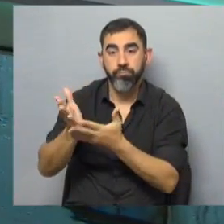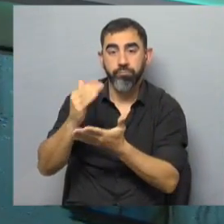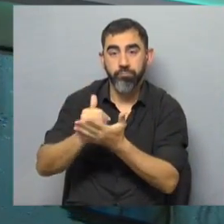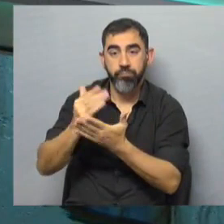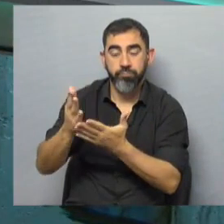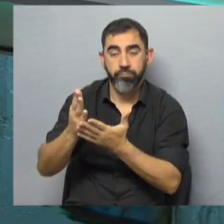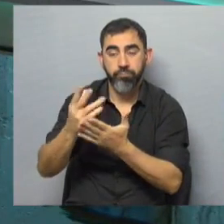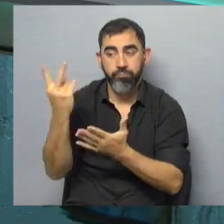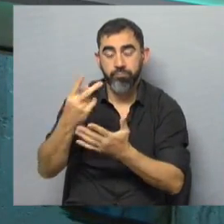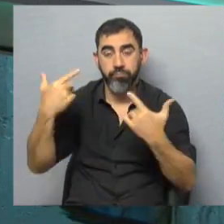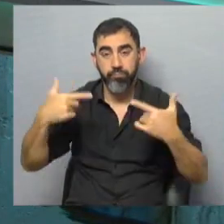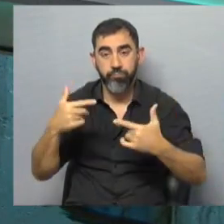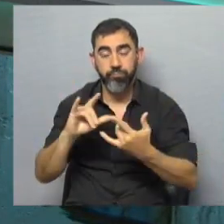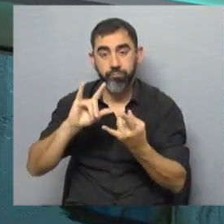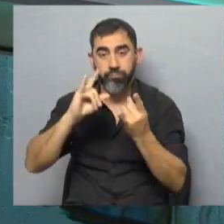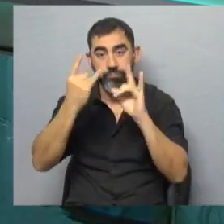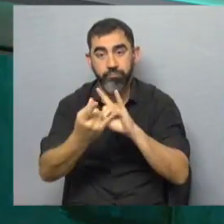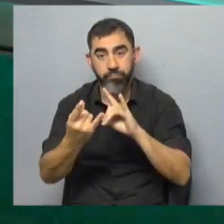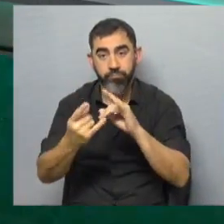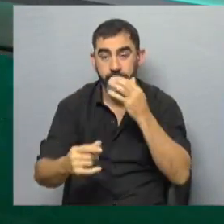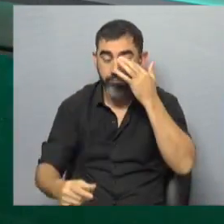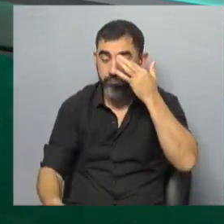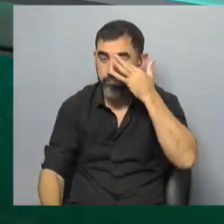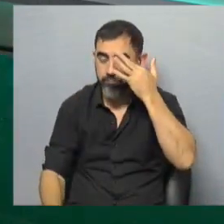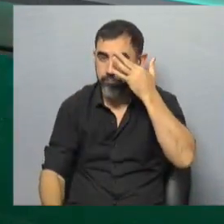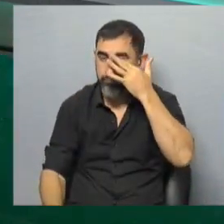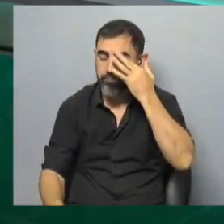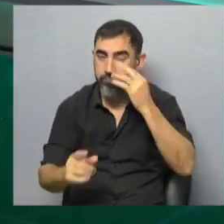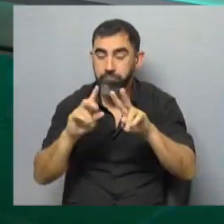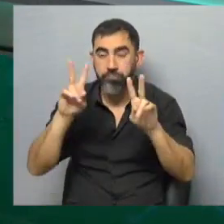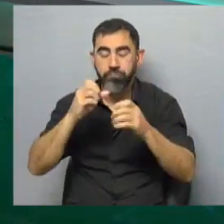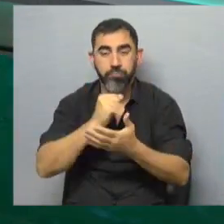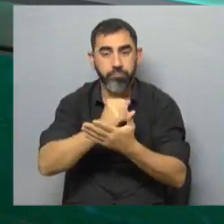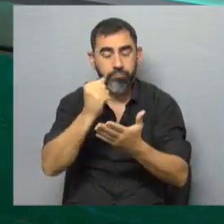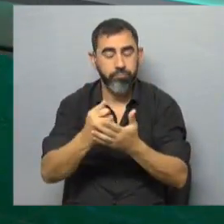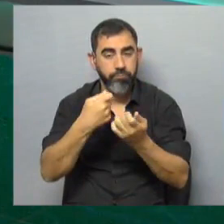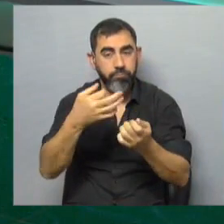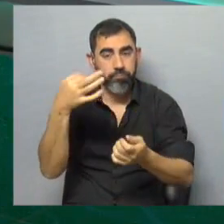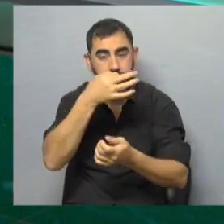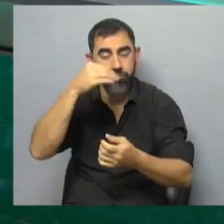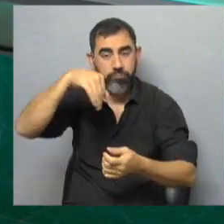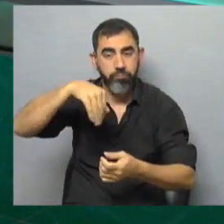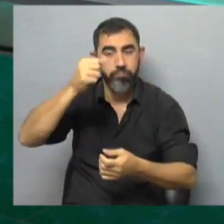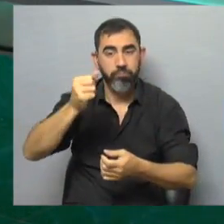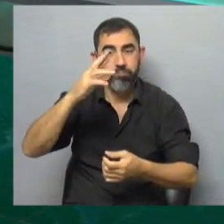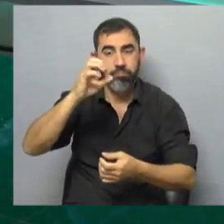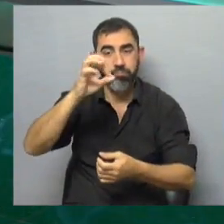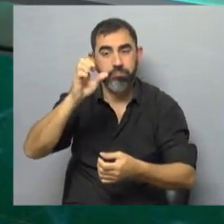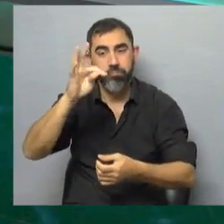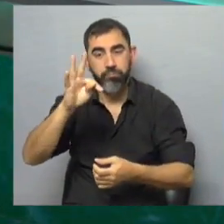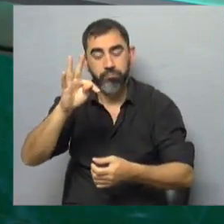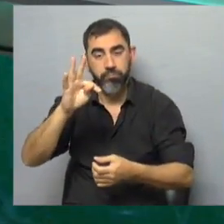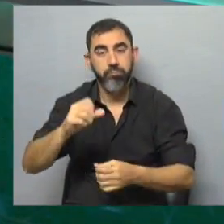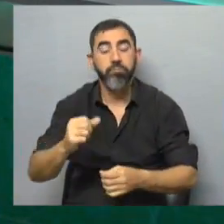de Relaciones Exteriores y Ministerio del Interior, respectivamente, por la entrega del pasaporte al narcotraficante uruguayo Sebastián